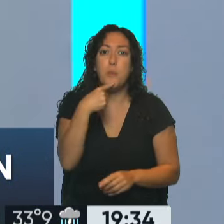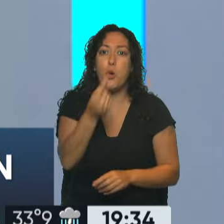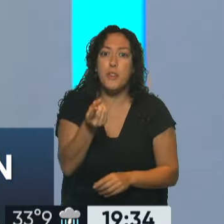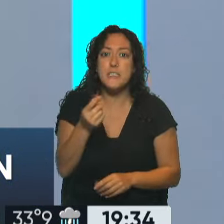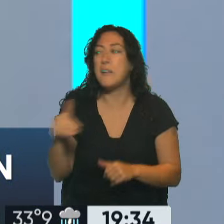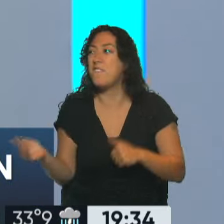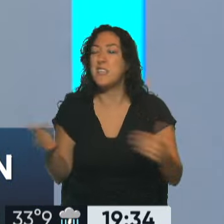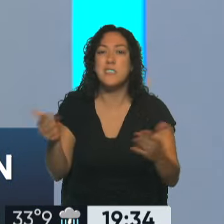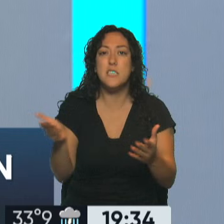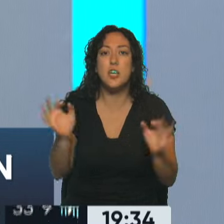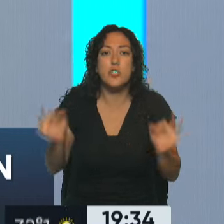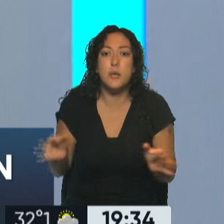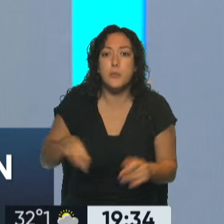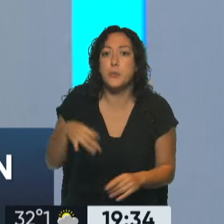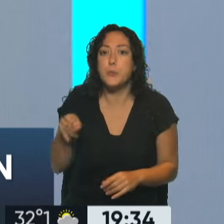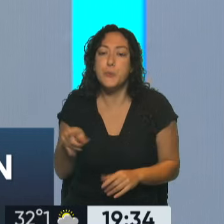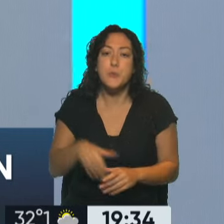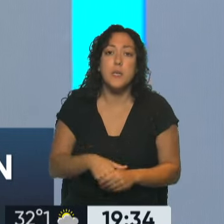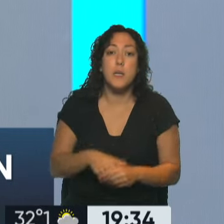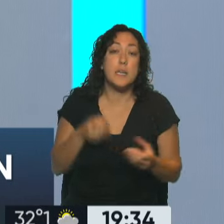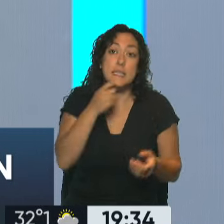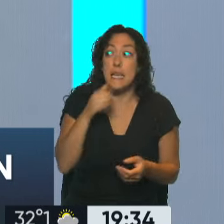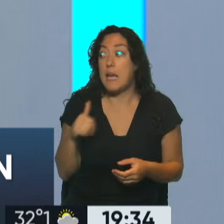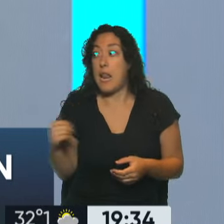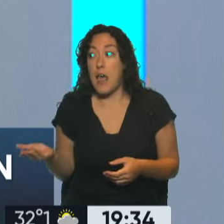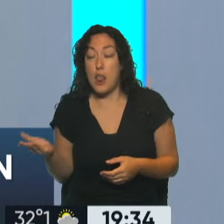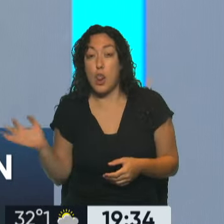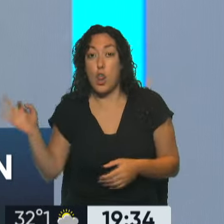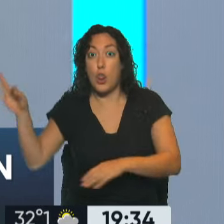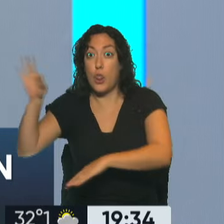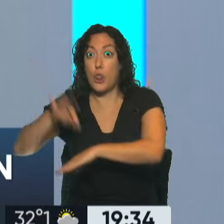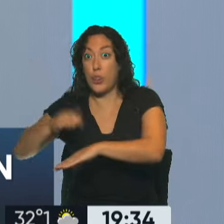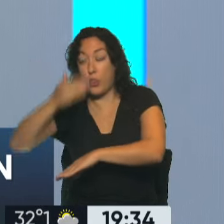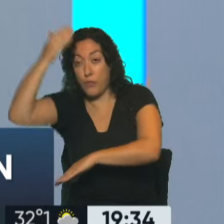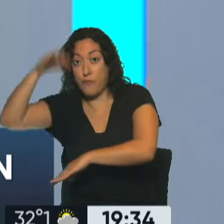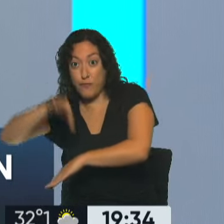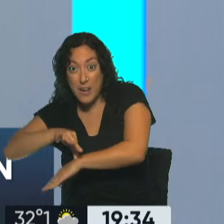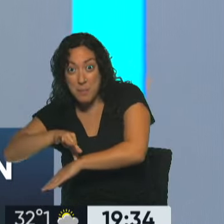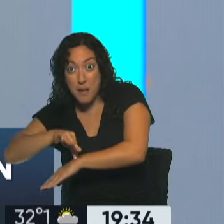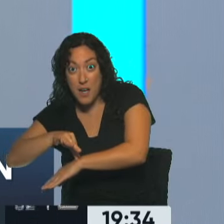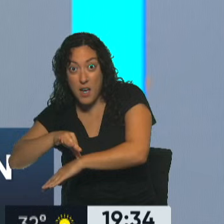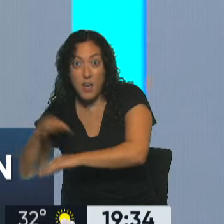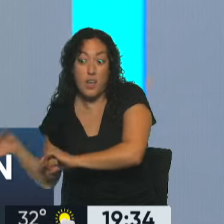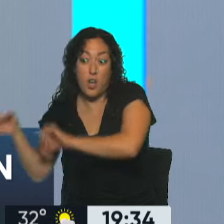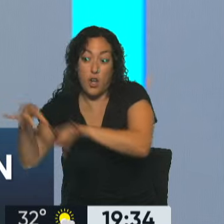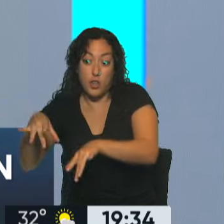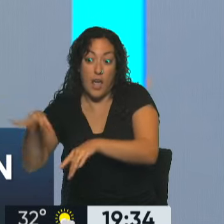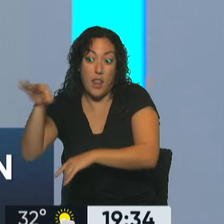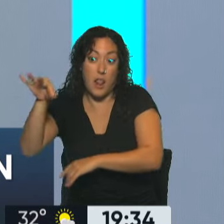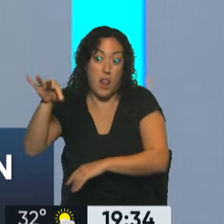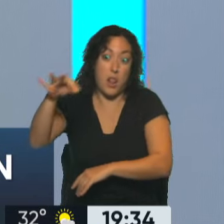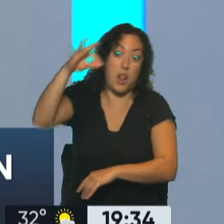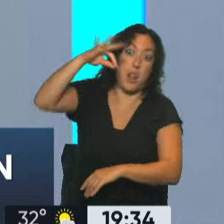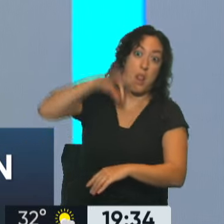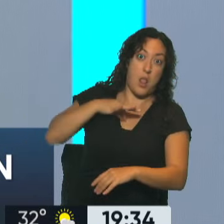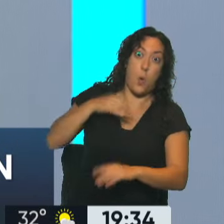pasa al vecino tenga cuidado porque si el vecino tiene dengue Ah claro el mosquito lo pica se contagia el mosquito le transmite es